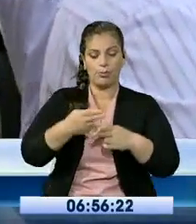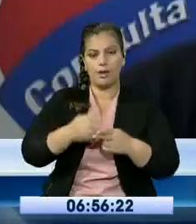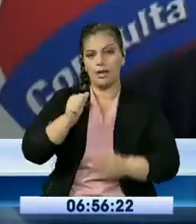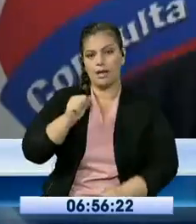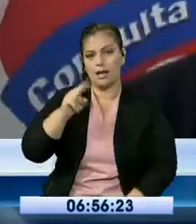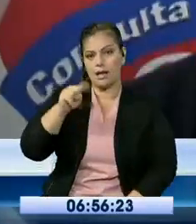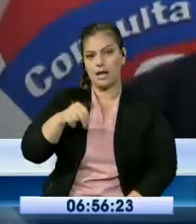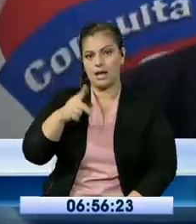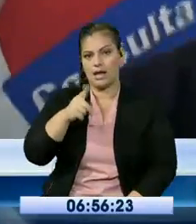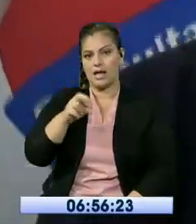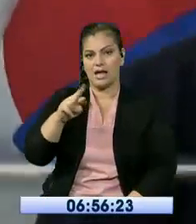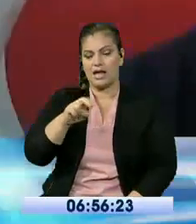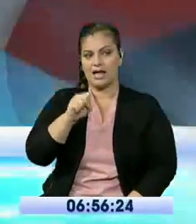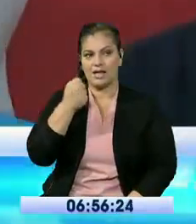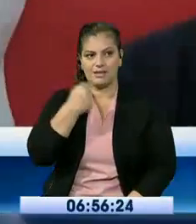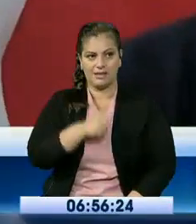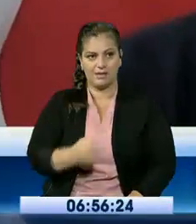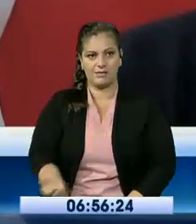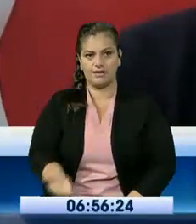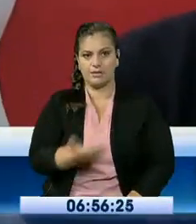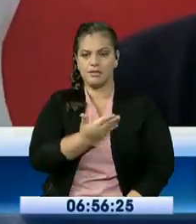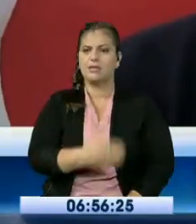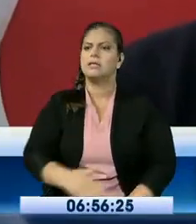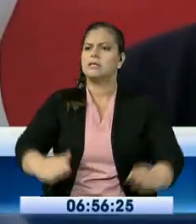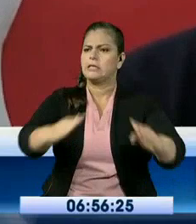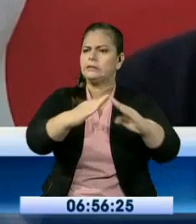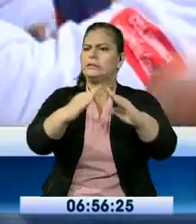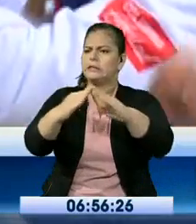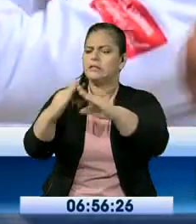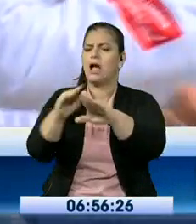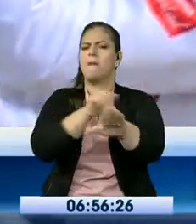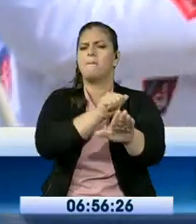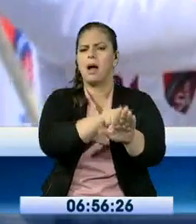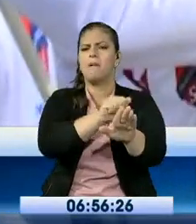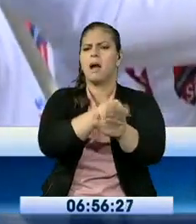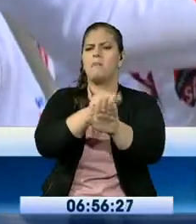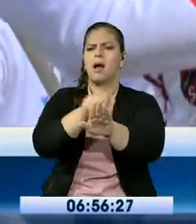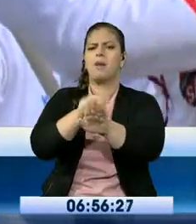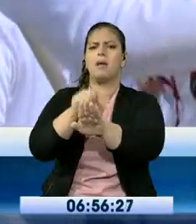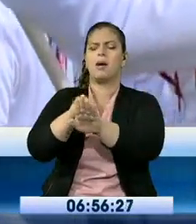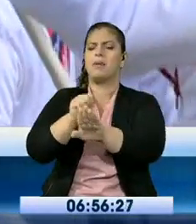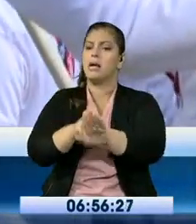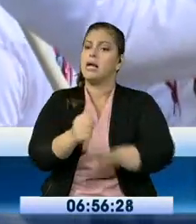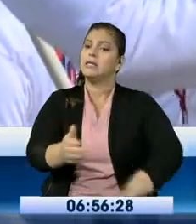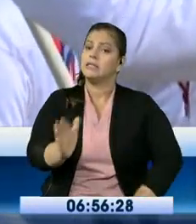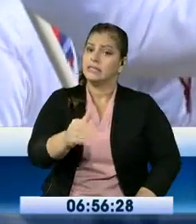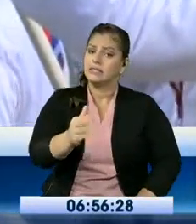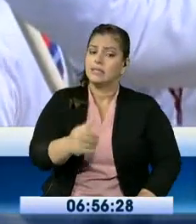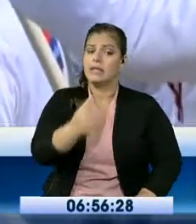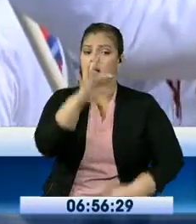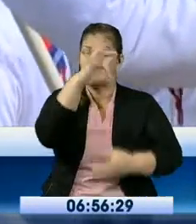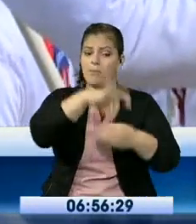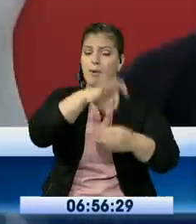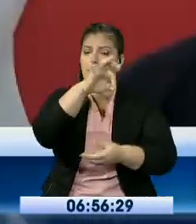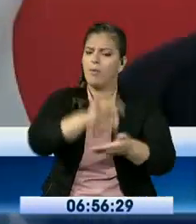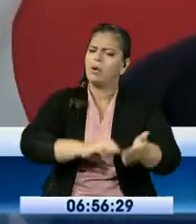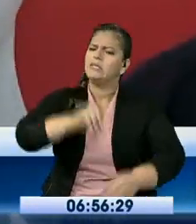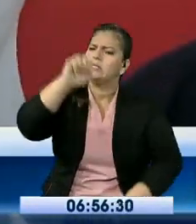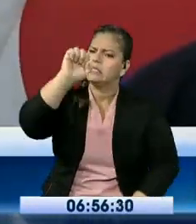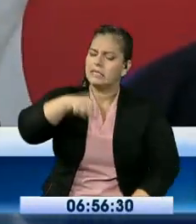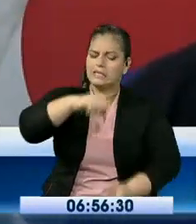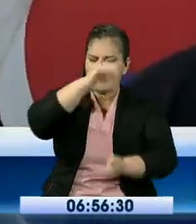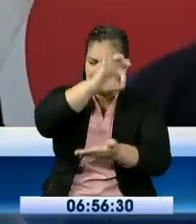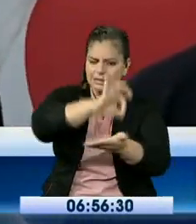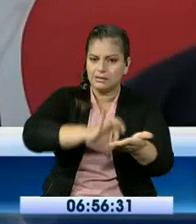Pichincha, trabaja en el puerta a puerta con la ciudadanía para que su apoyo a la consulta sea por el sí. Bueno, hay